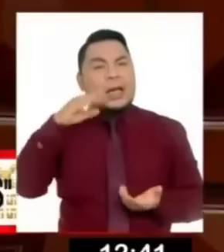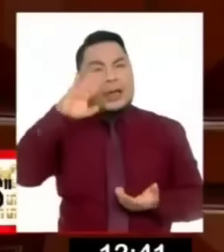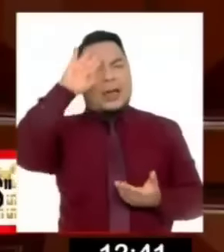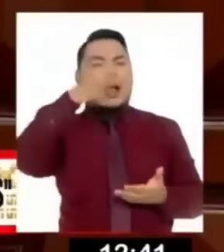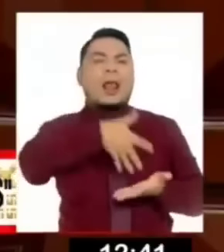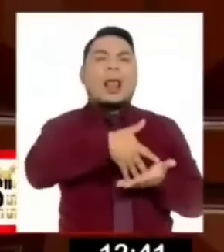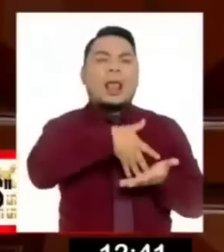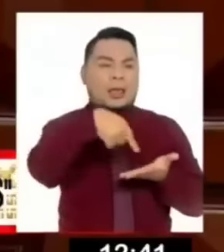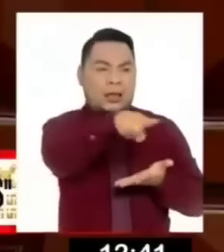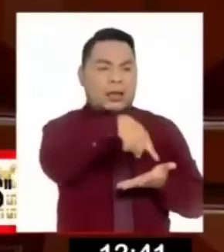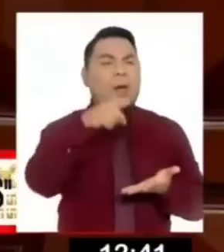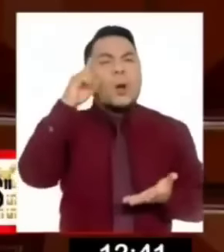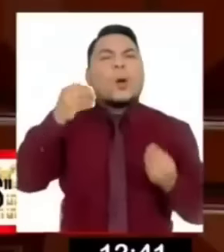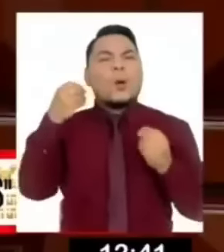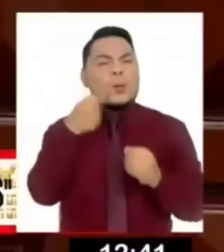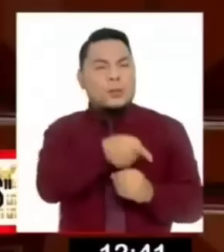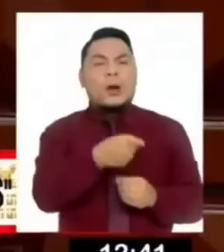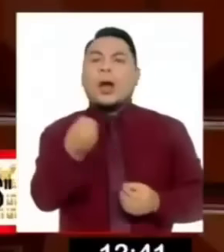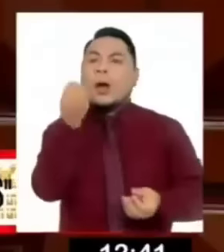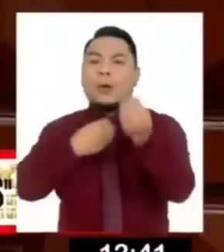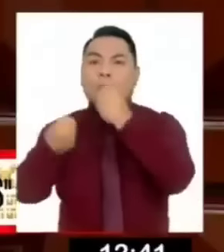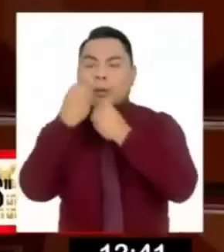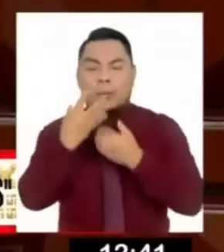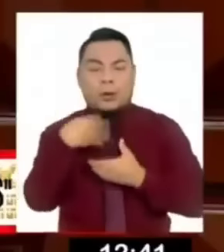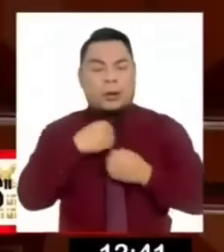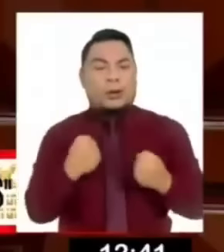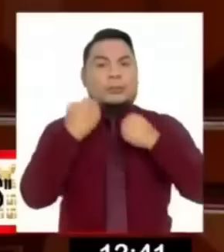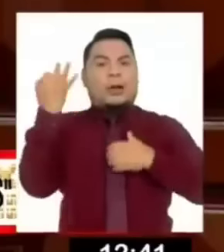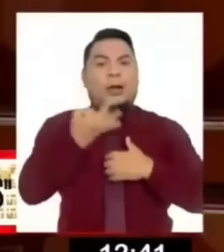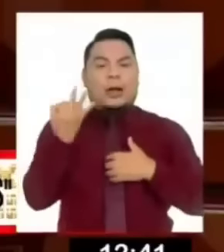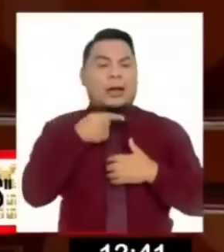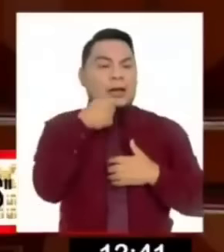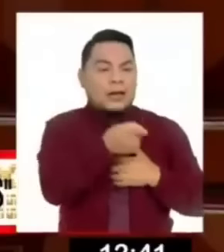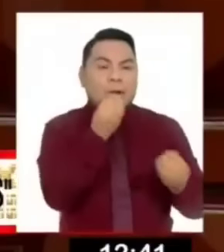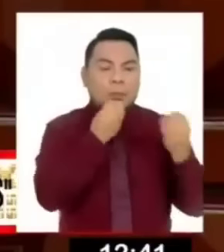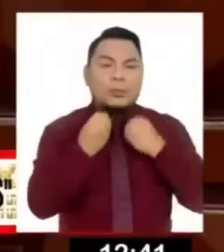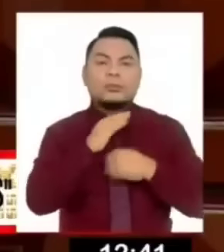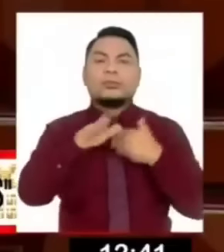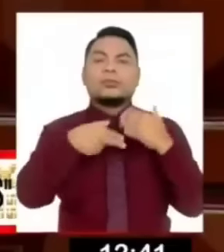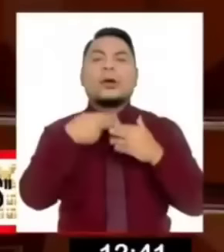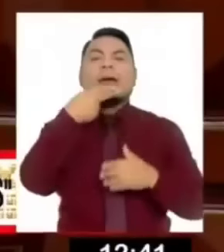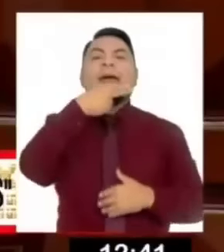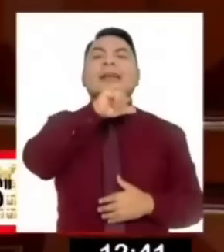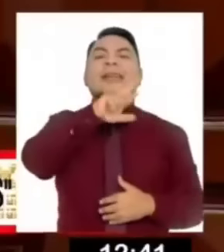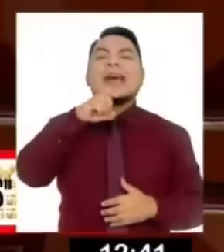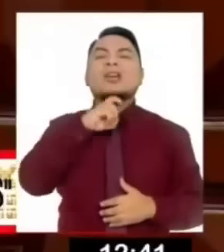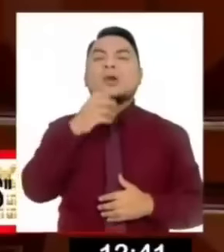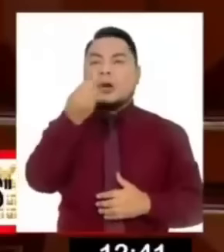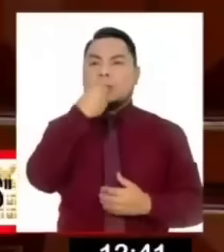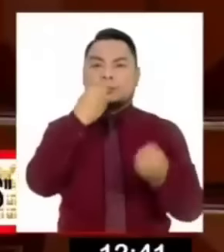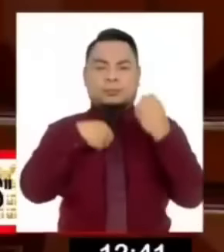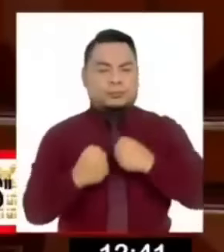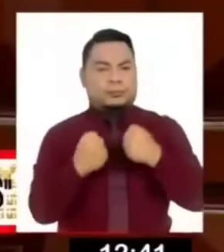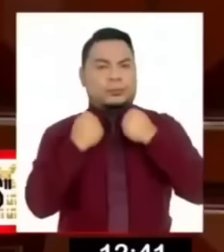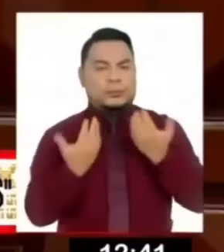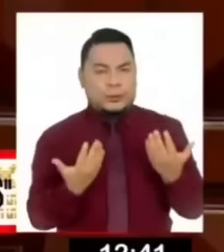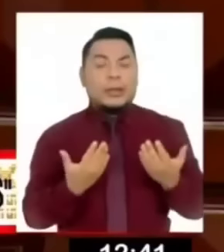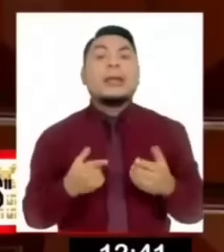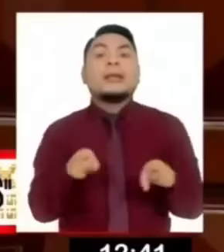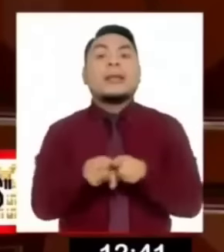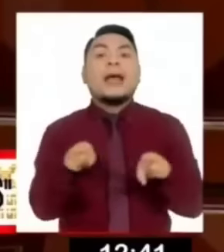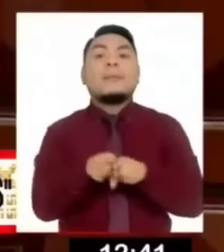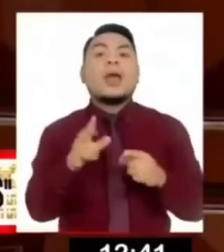permitiendo que nuestros hijos coman proteínas de gran calidad y ricas en hierro. Priorizar los proyectos de